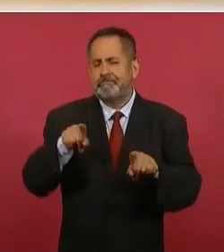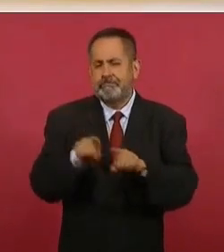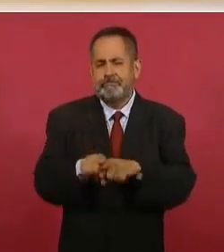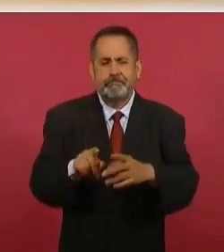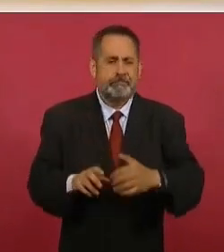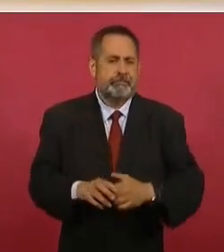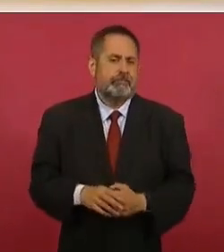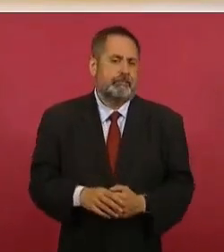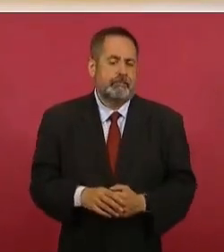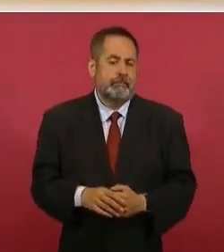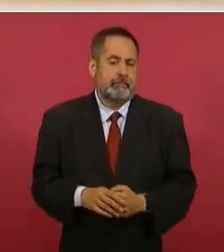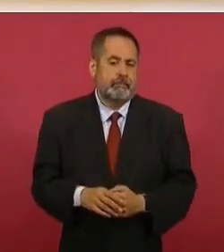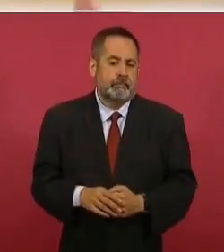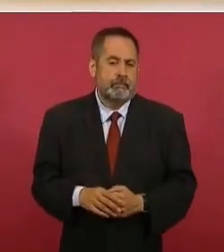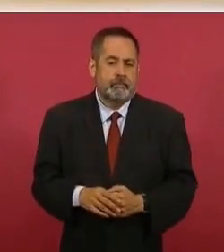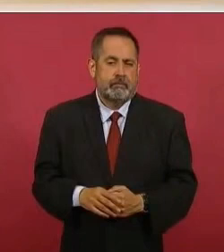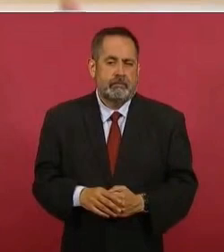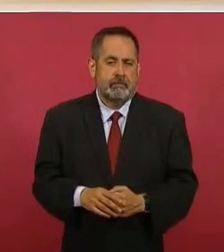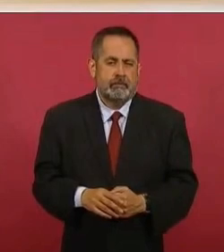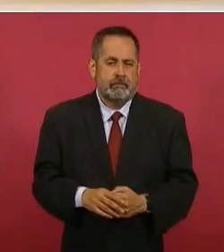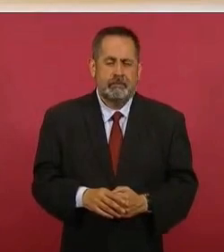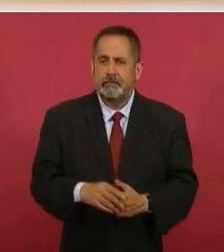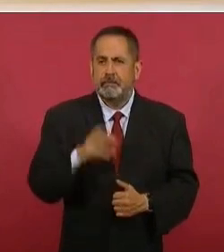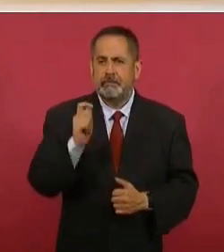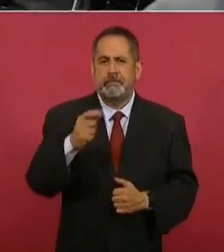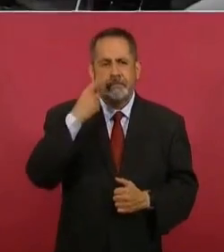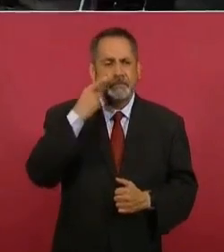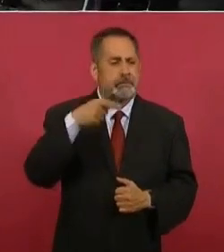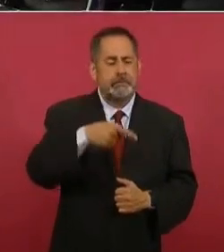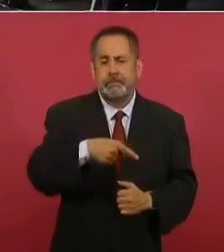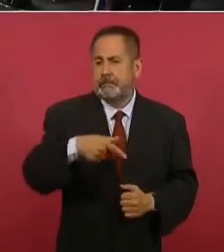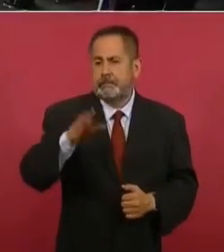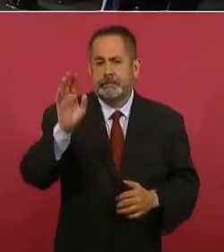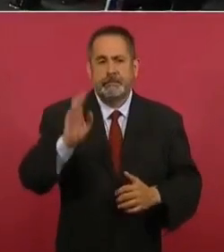Es que fueron